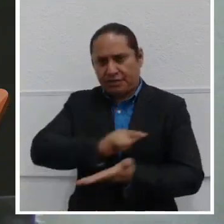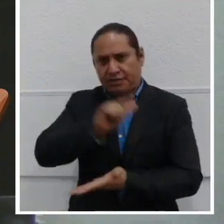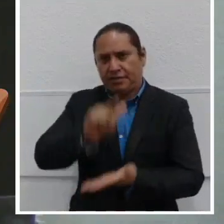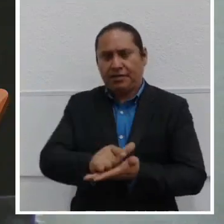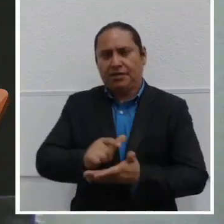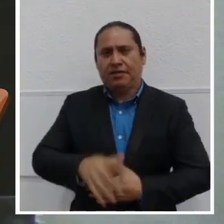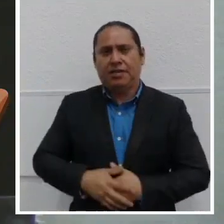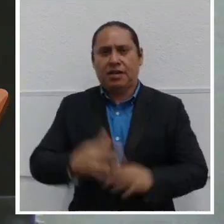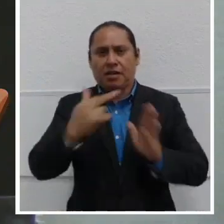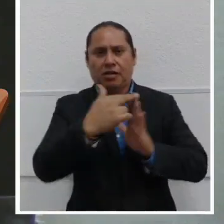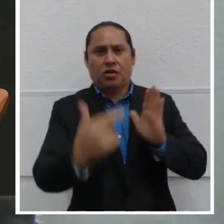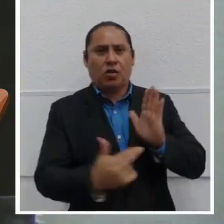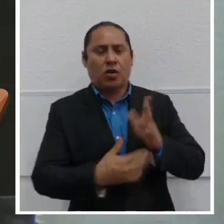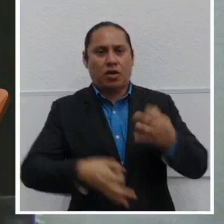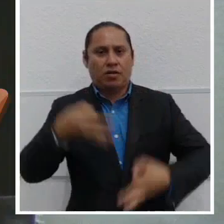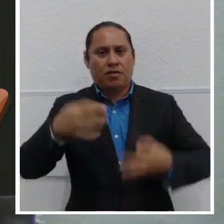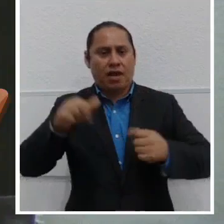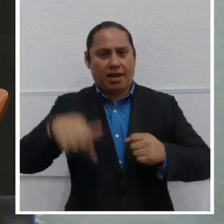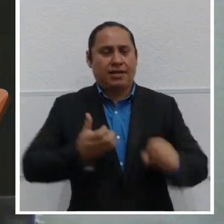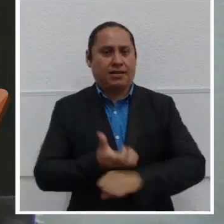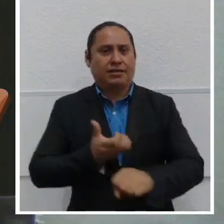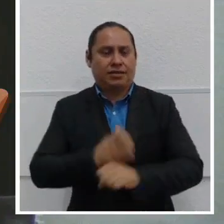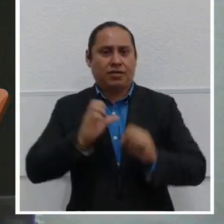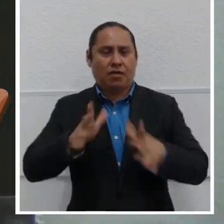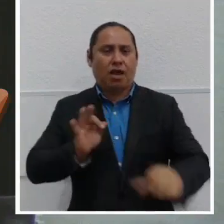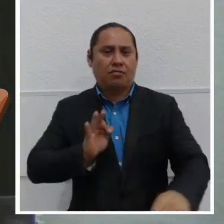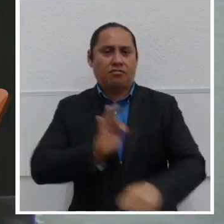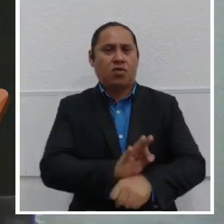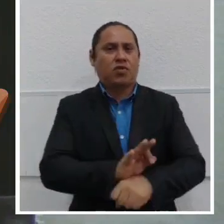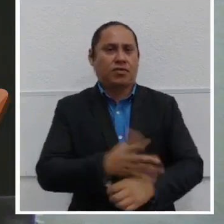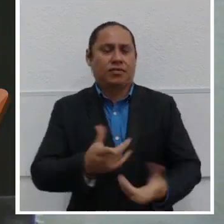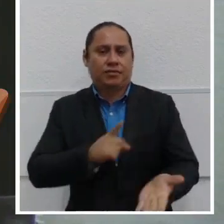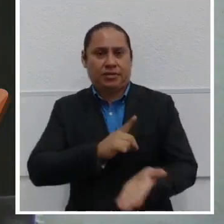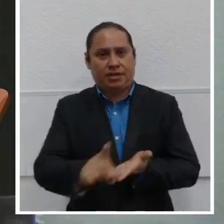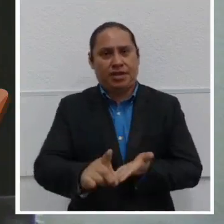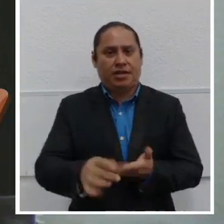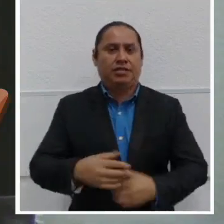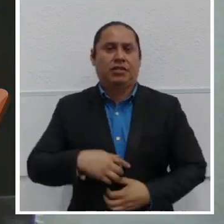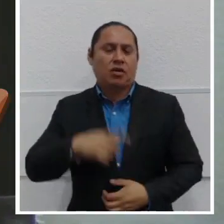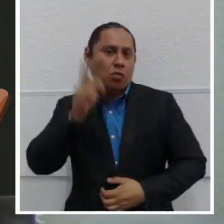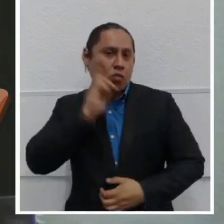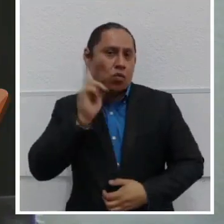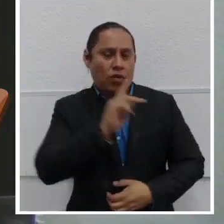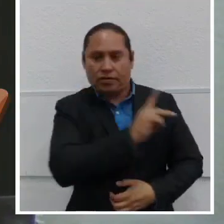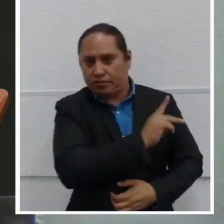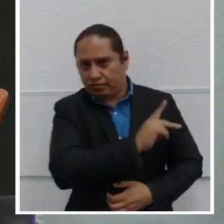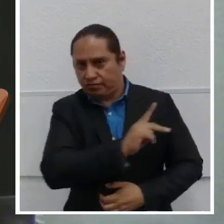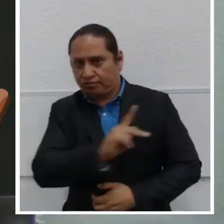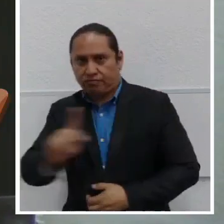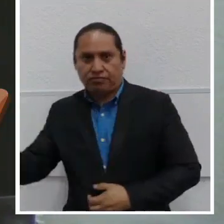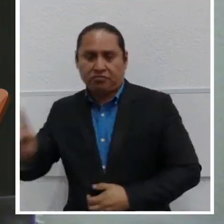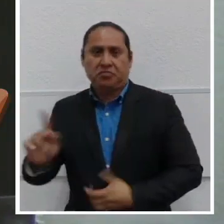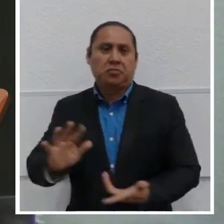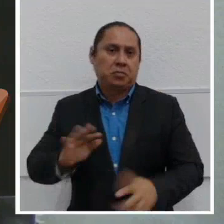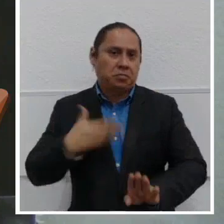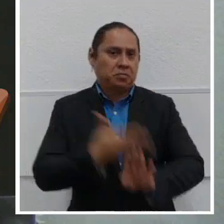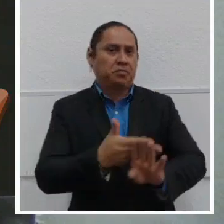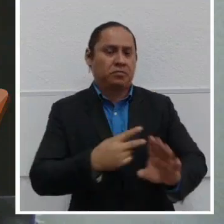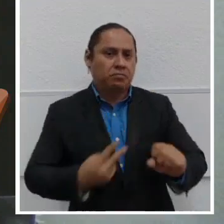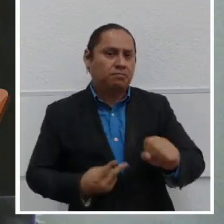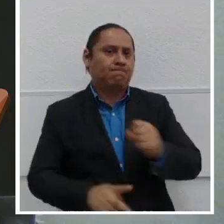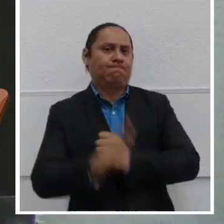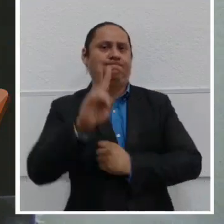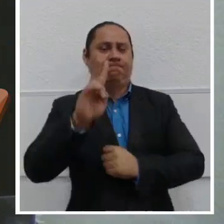del Código Penal del Estado de Chiapas protege los derechos de todas las mujeres que han sido violentadas